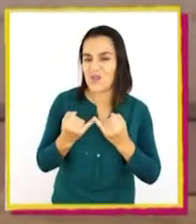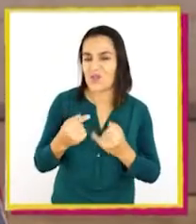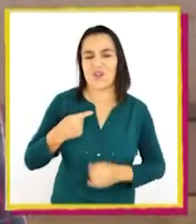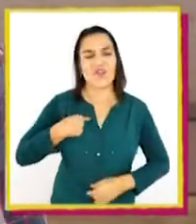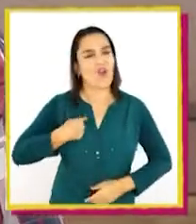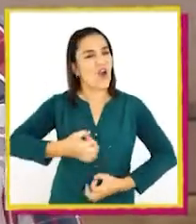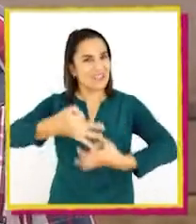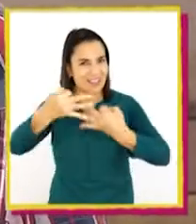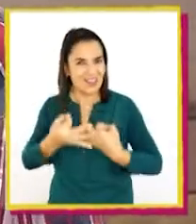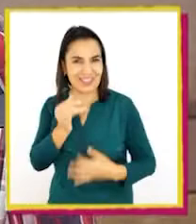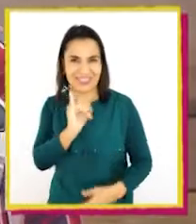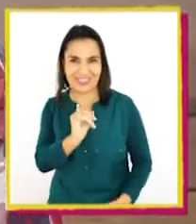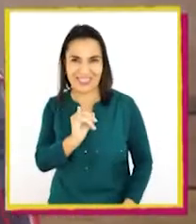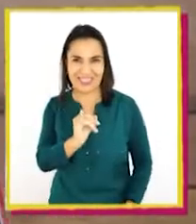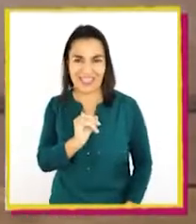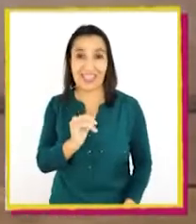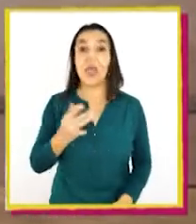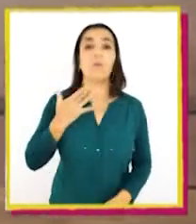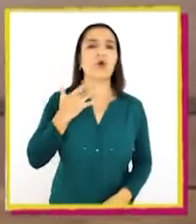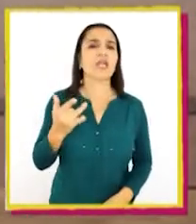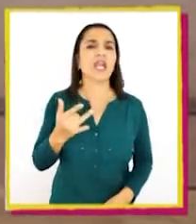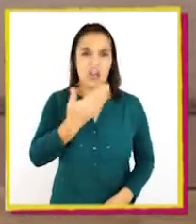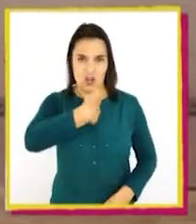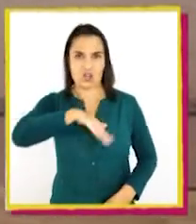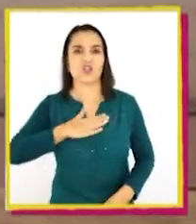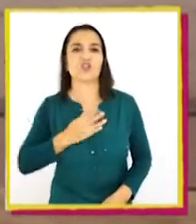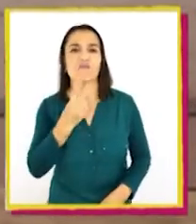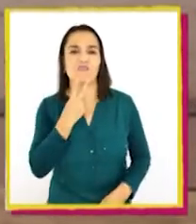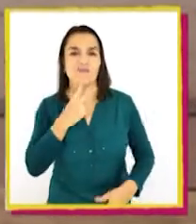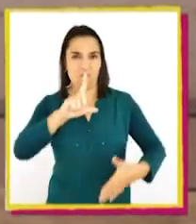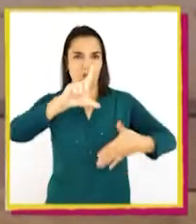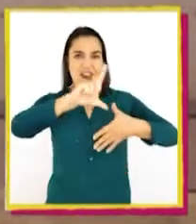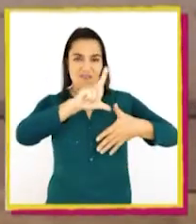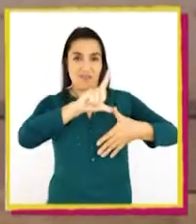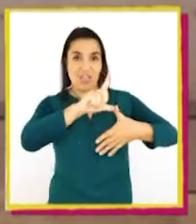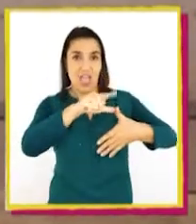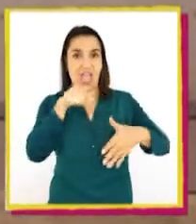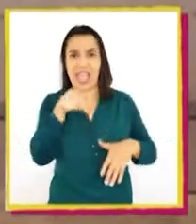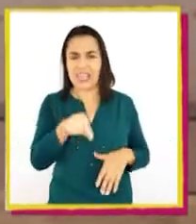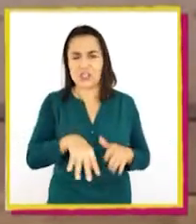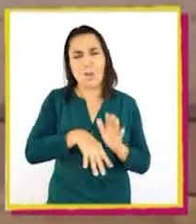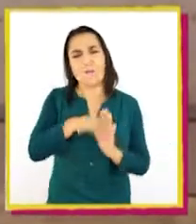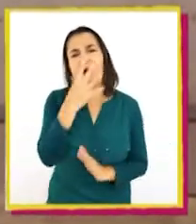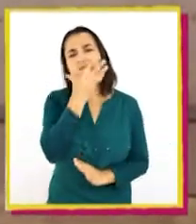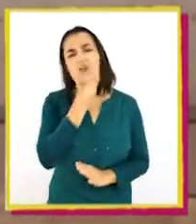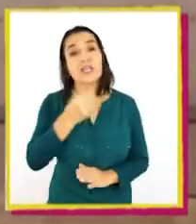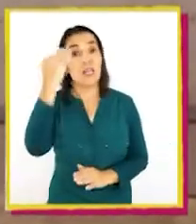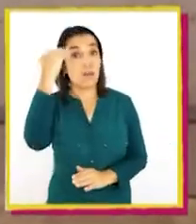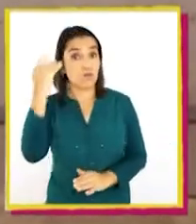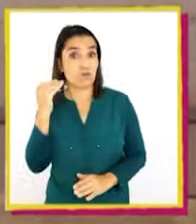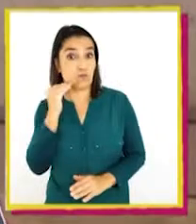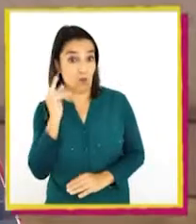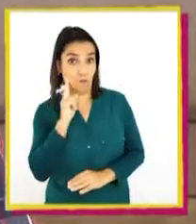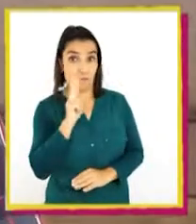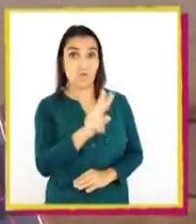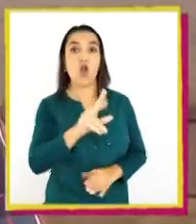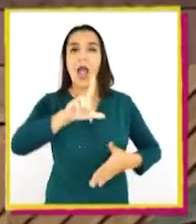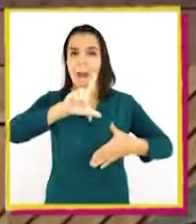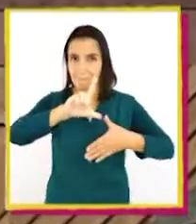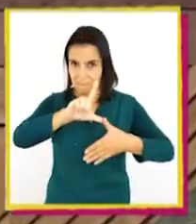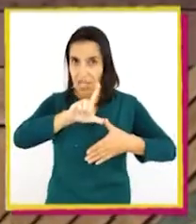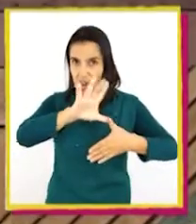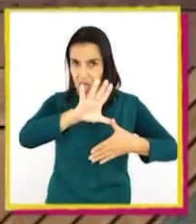Yo estoy seguro que sí, porque somos latinoamericanos. Y esa fue una de las cosas más bonitas que Cristóbal Colón encontró en